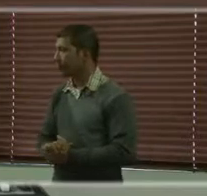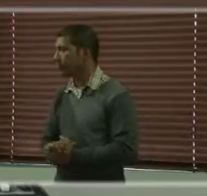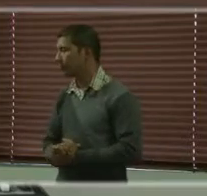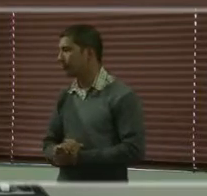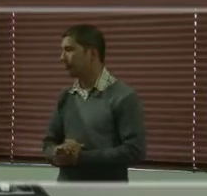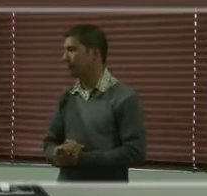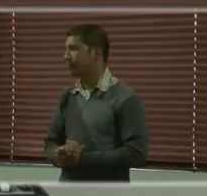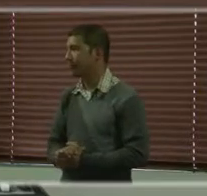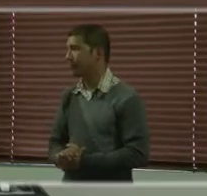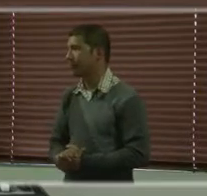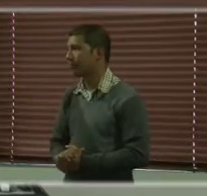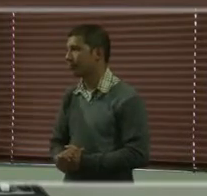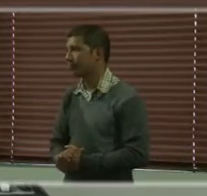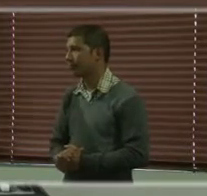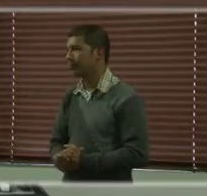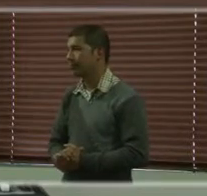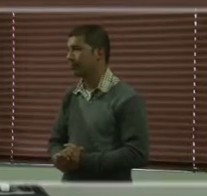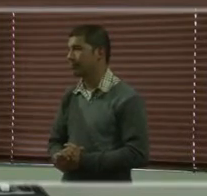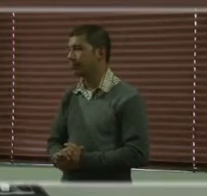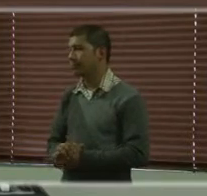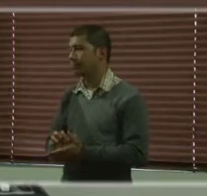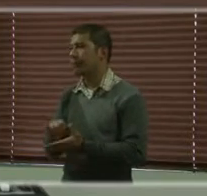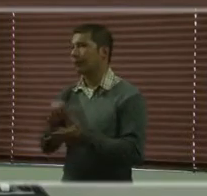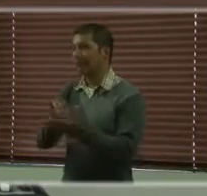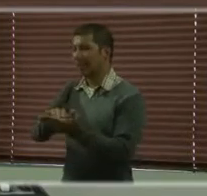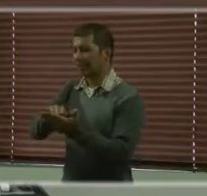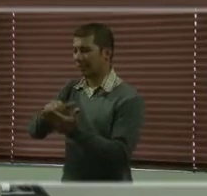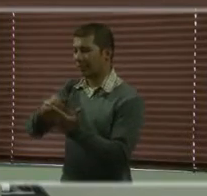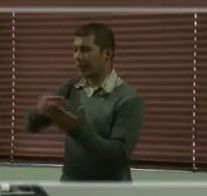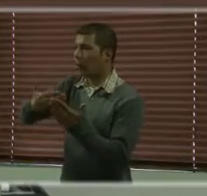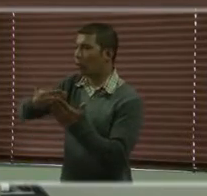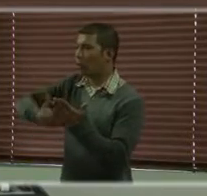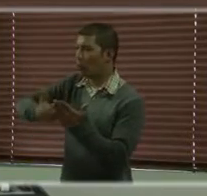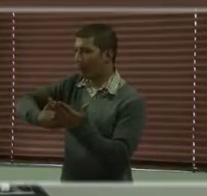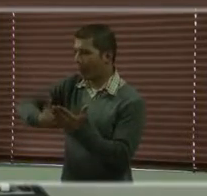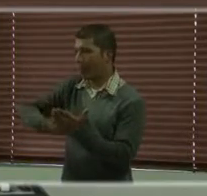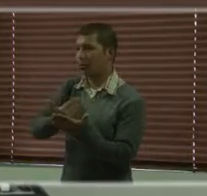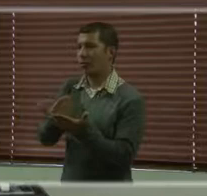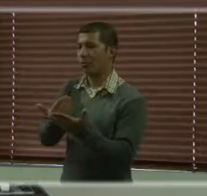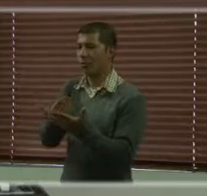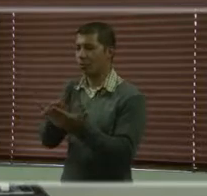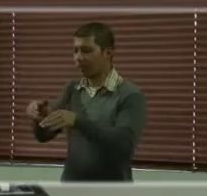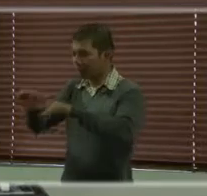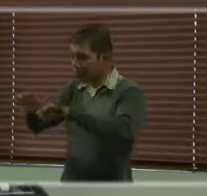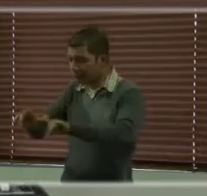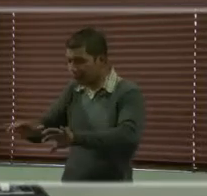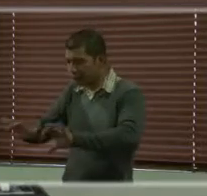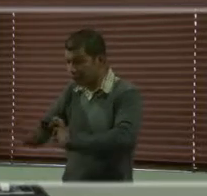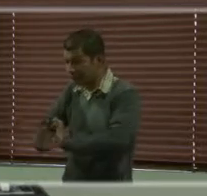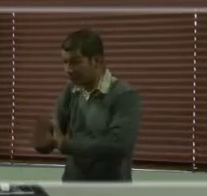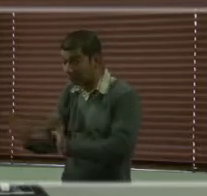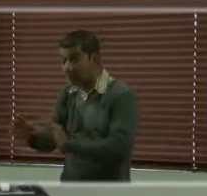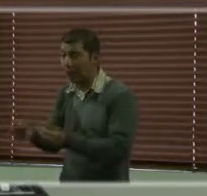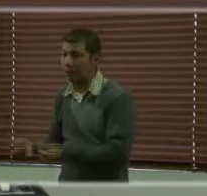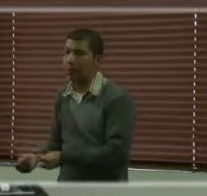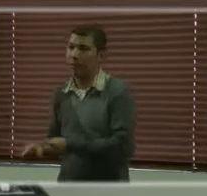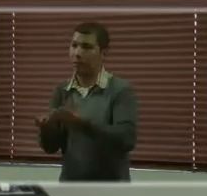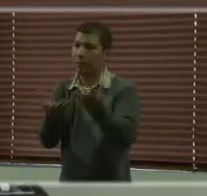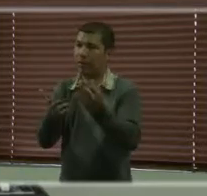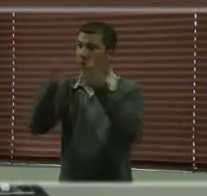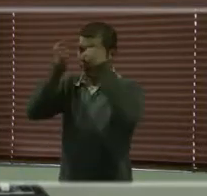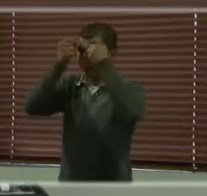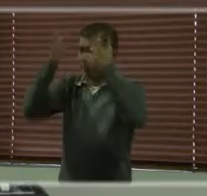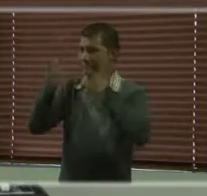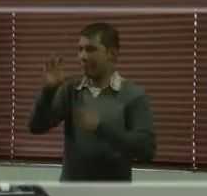pues ya ese ese documento conclusiones y recomendaciones ya se le envía al estado con la idea de que el estado pues